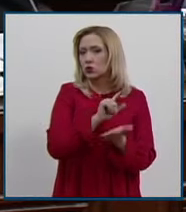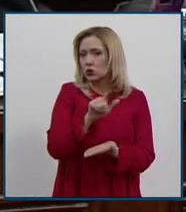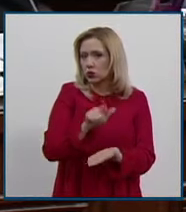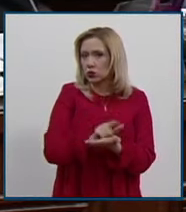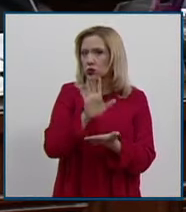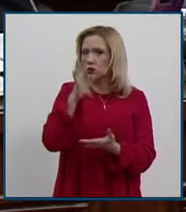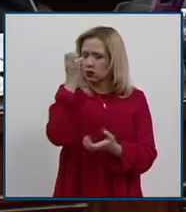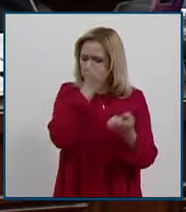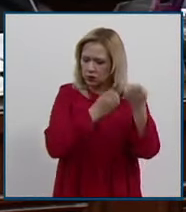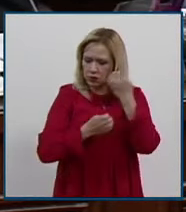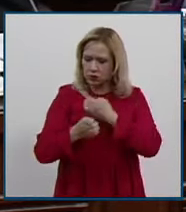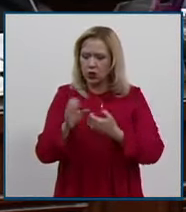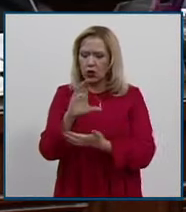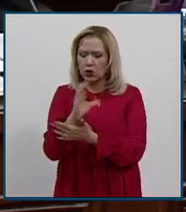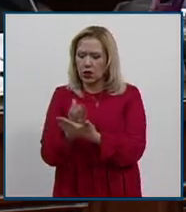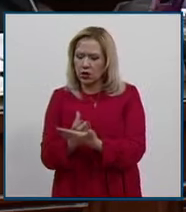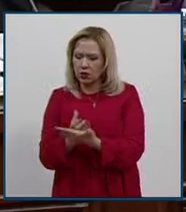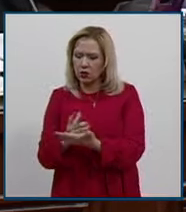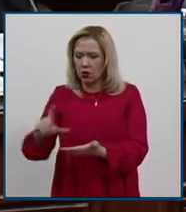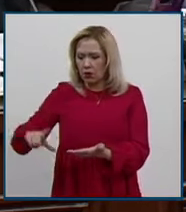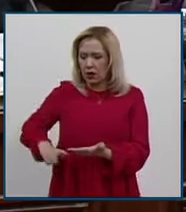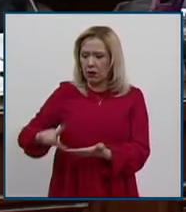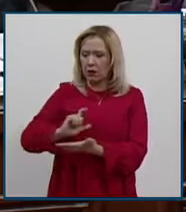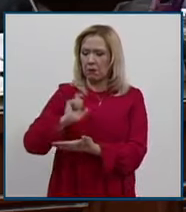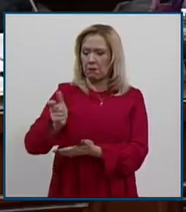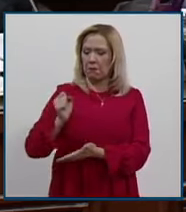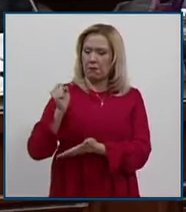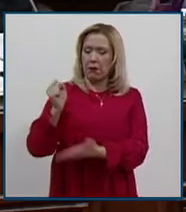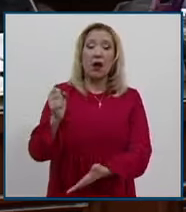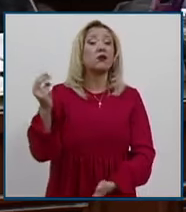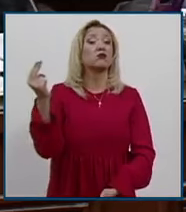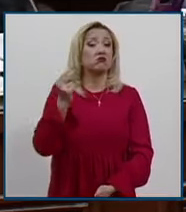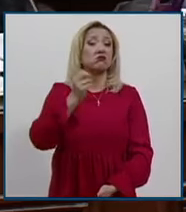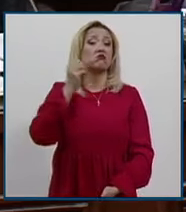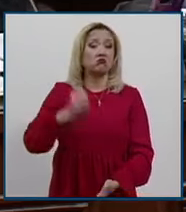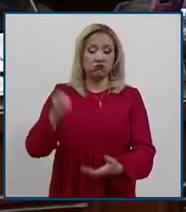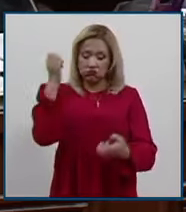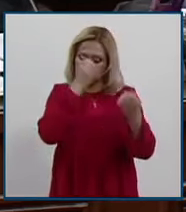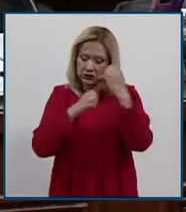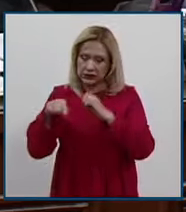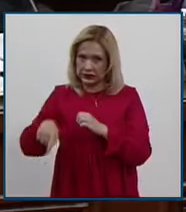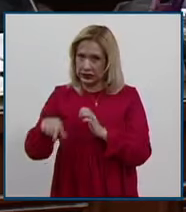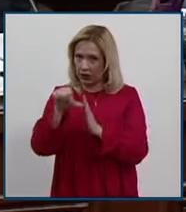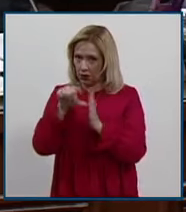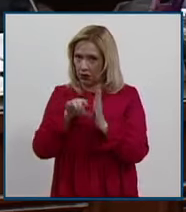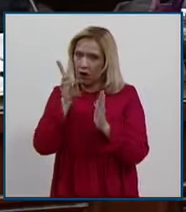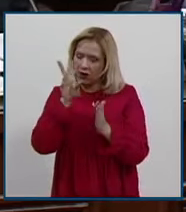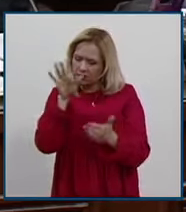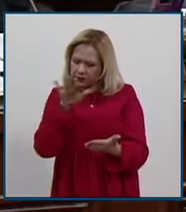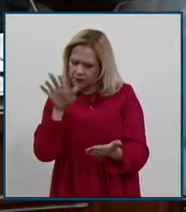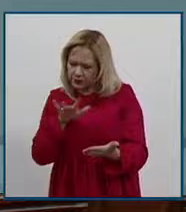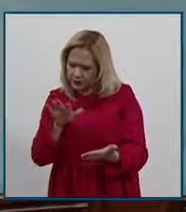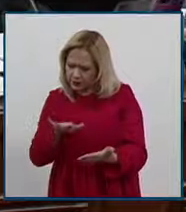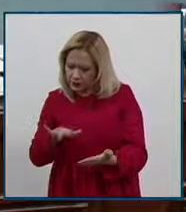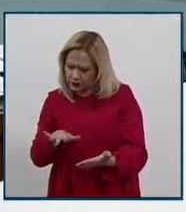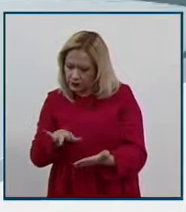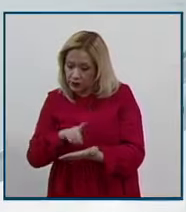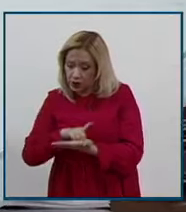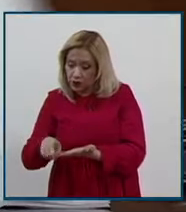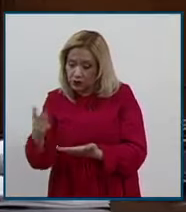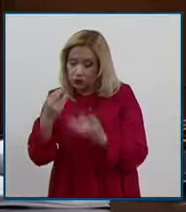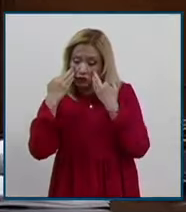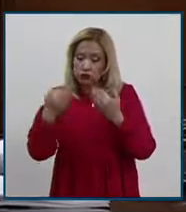analicen contrataciones públicas es forzoso invocar y analizar el artículo para ver si el derecho a la transparencia ha de